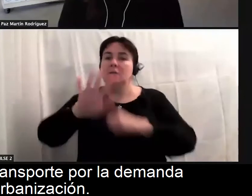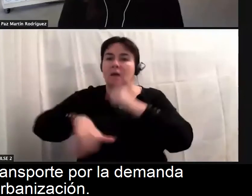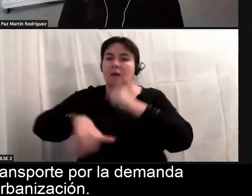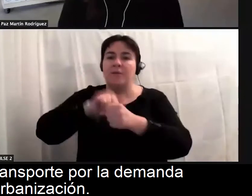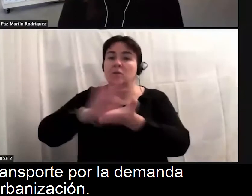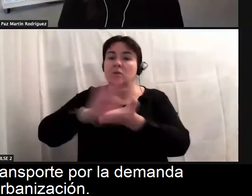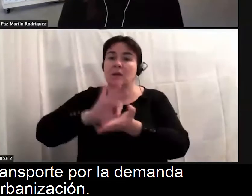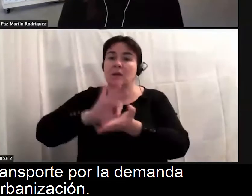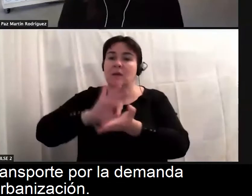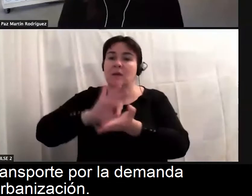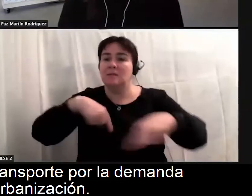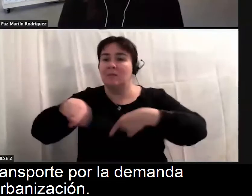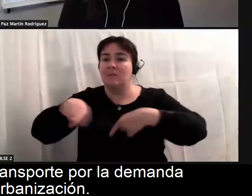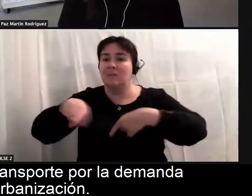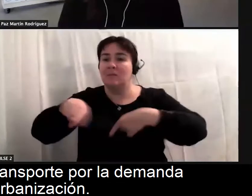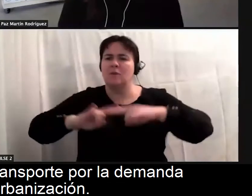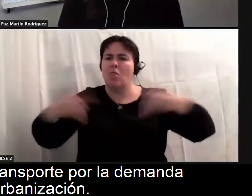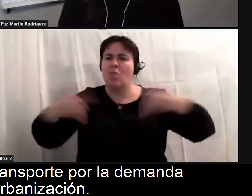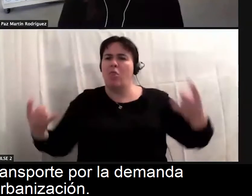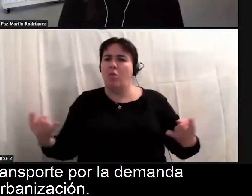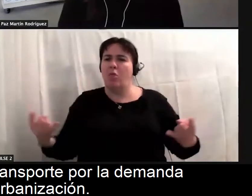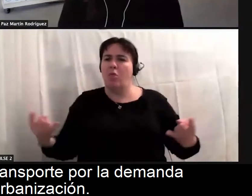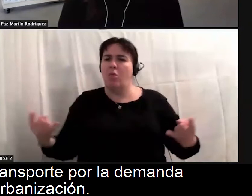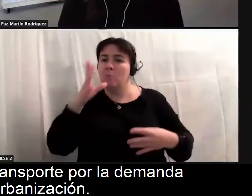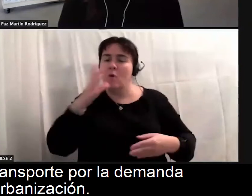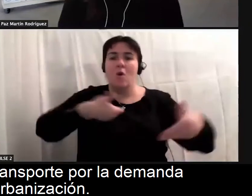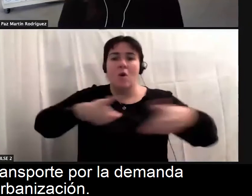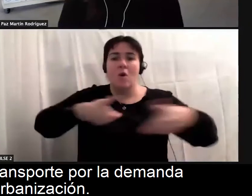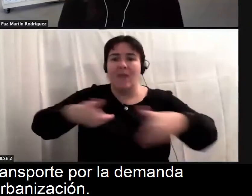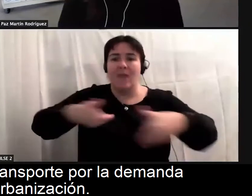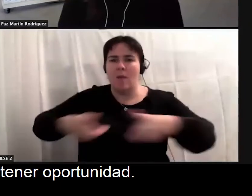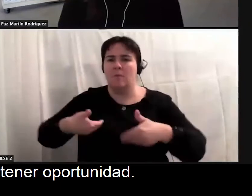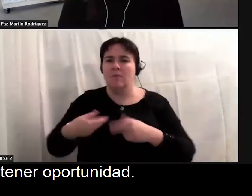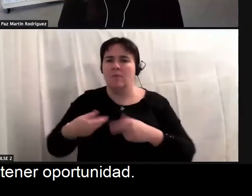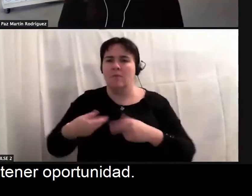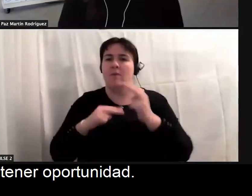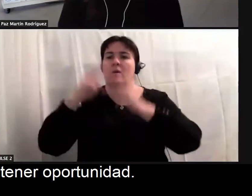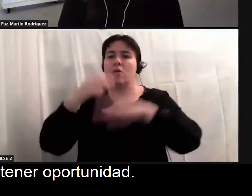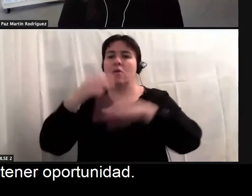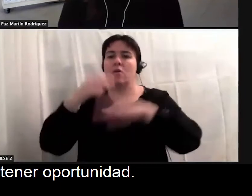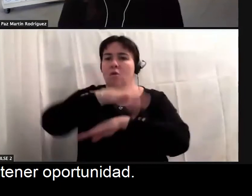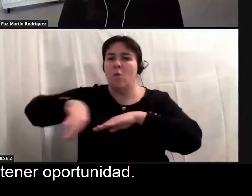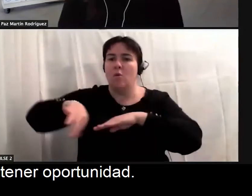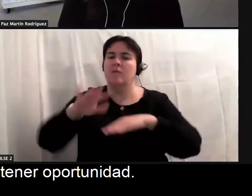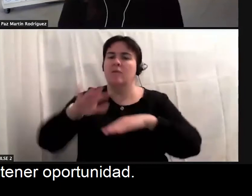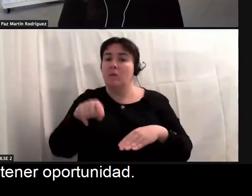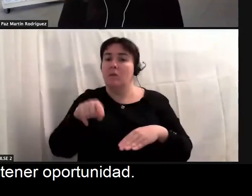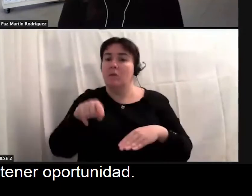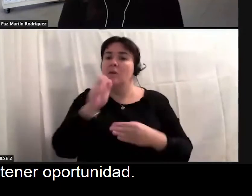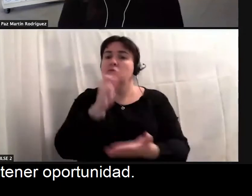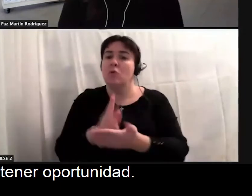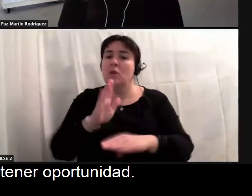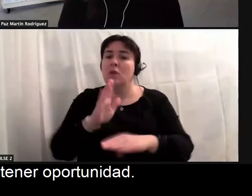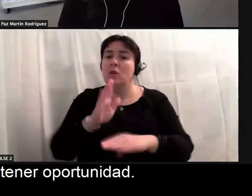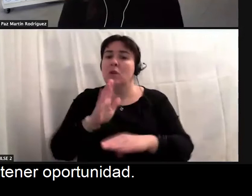la demanda y las fuerzas de urbanización. Y eso es un reto, pero también una oportunidad. Porque si